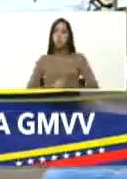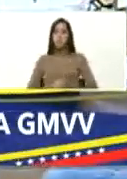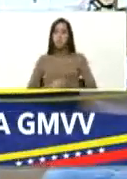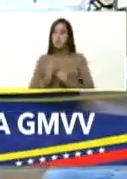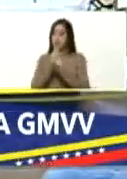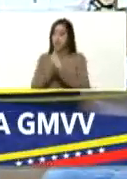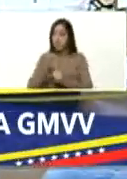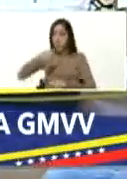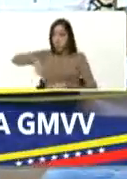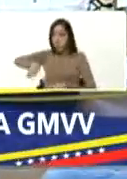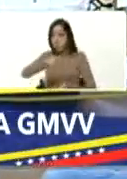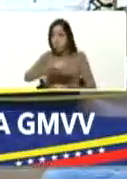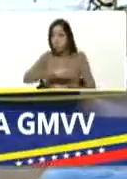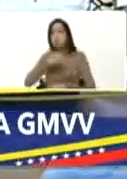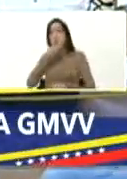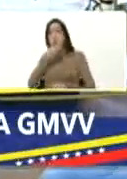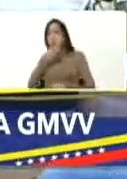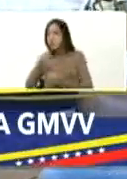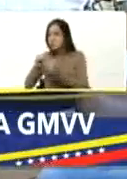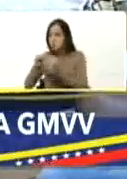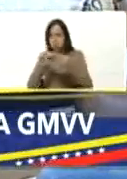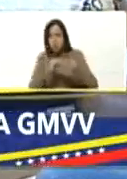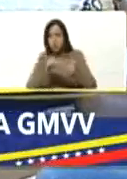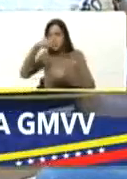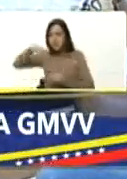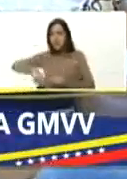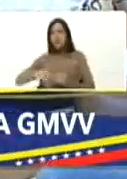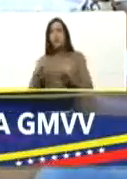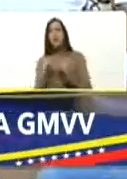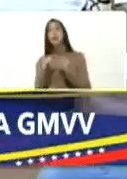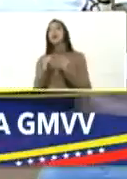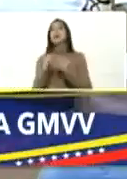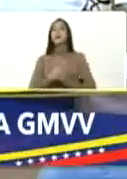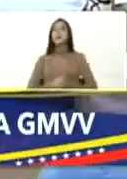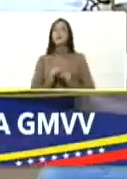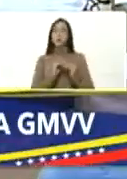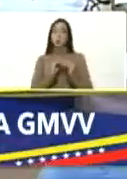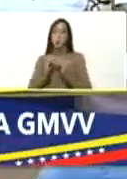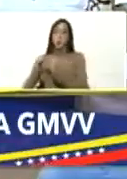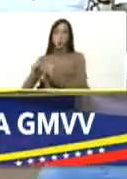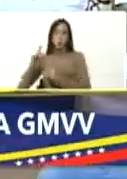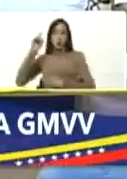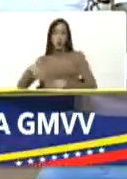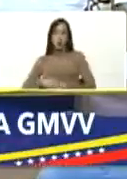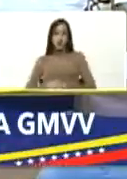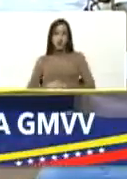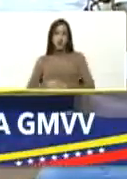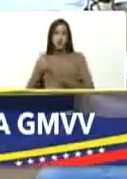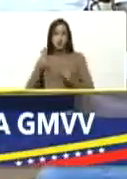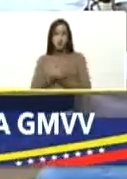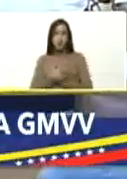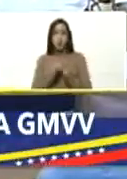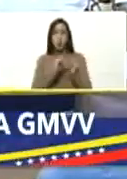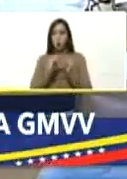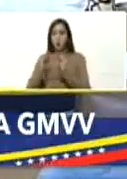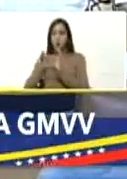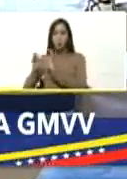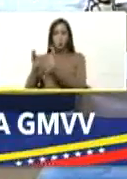que ustedes pongan bello esta propiedad, esta comunidad, y con un concepto de comunidad